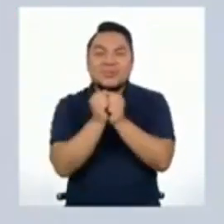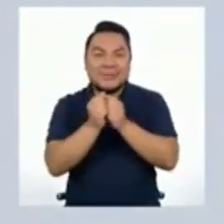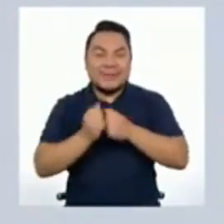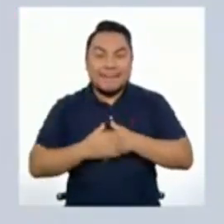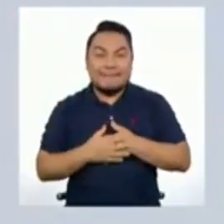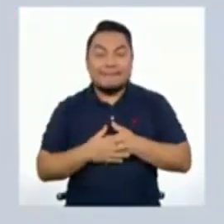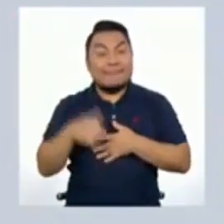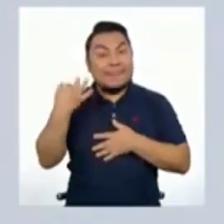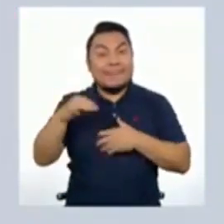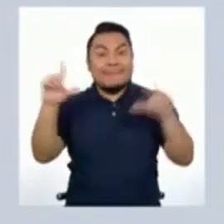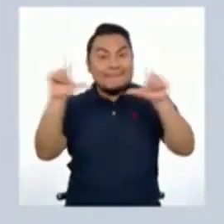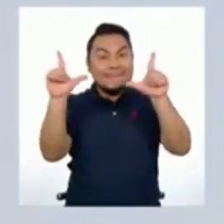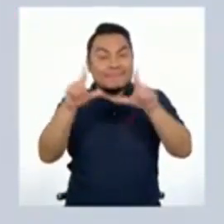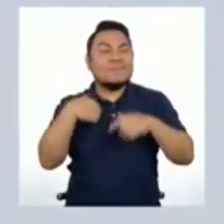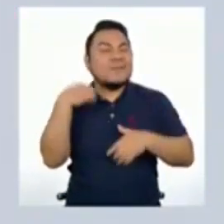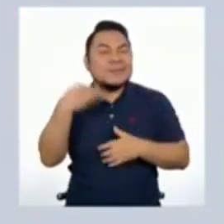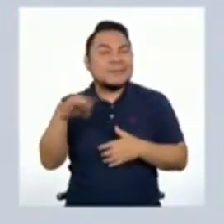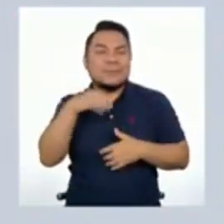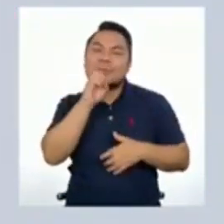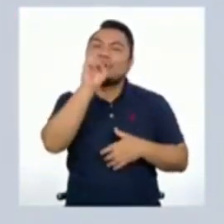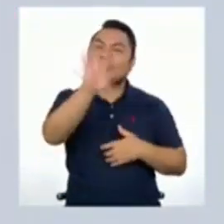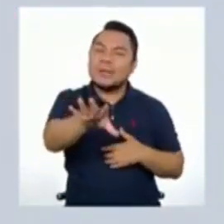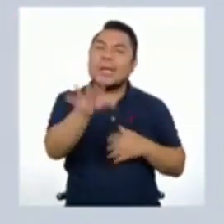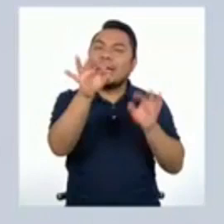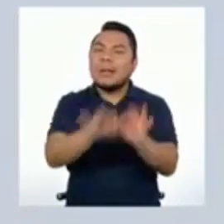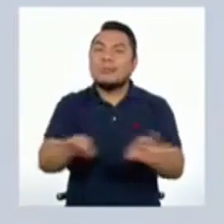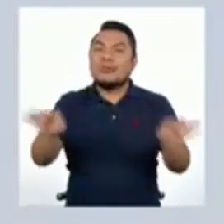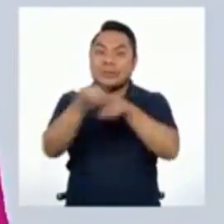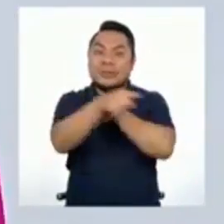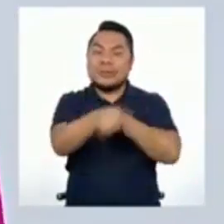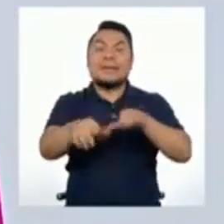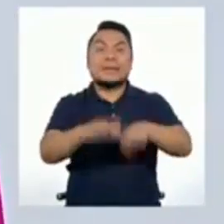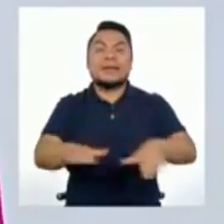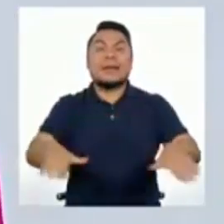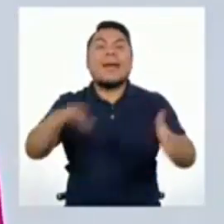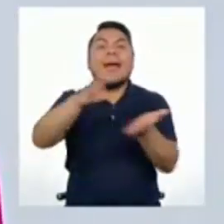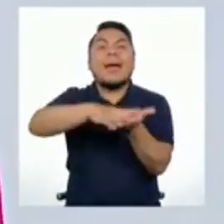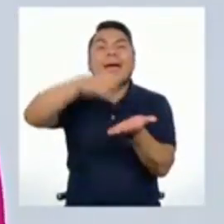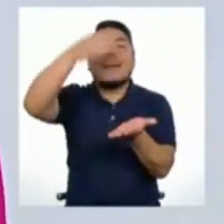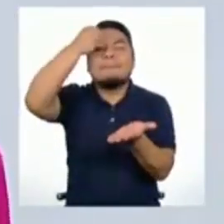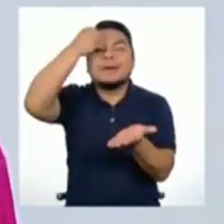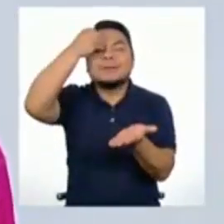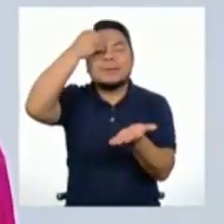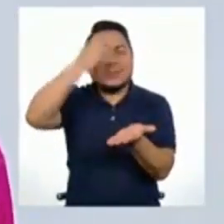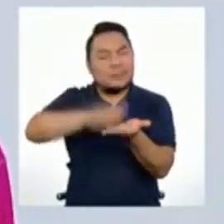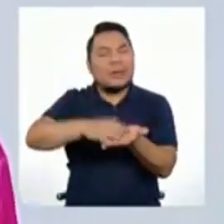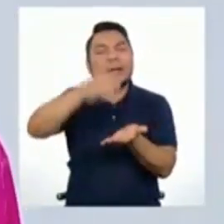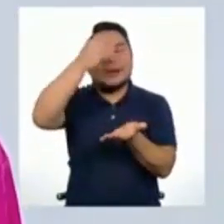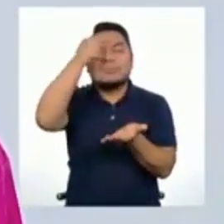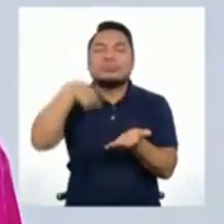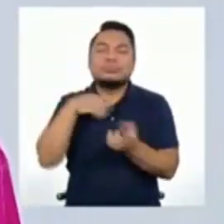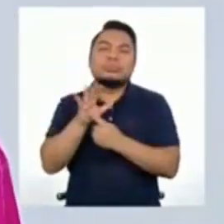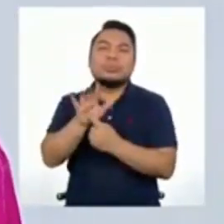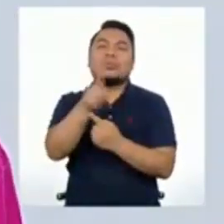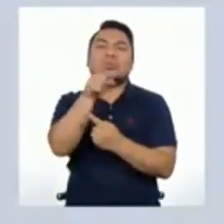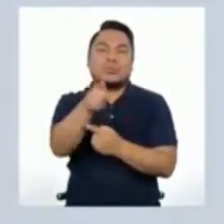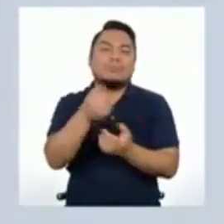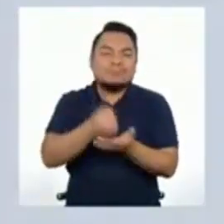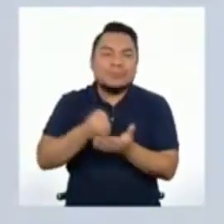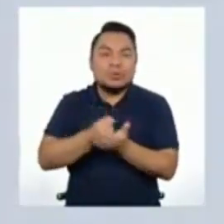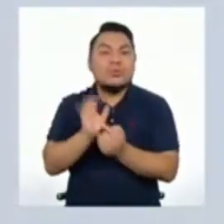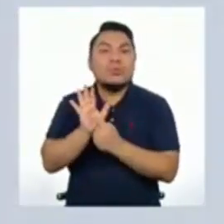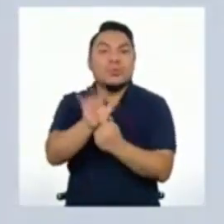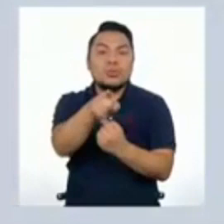Como cada programa, les recuerdo que es muy importante que los chiquitines aprendan con los retos que les proponemos en cada